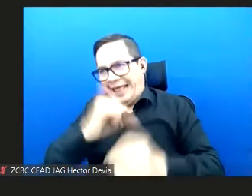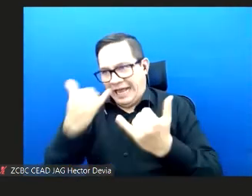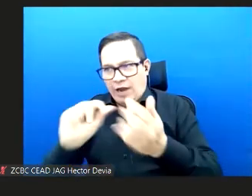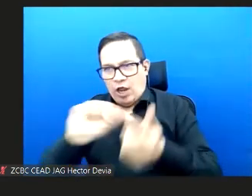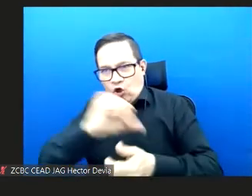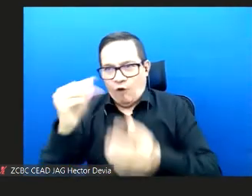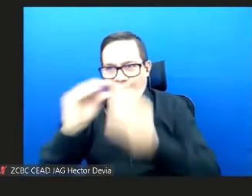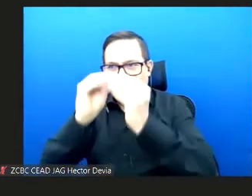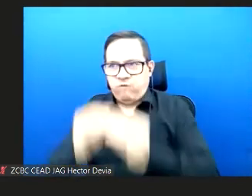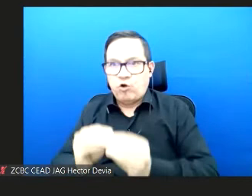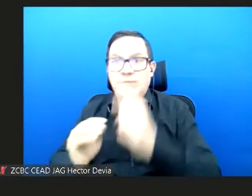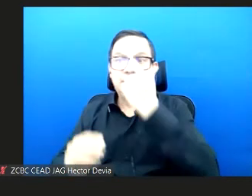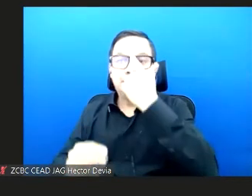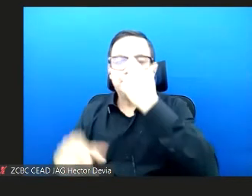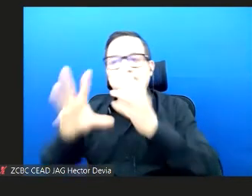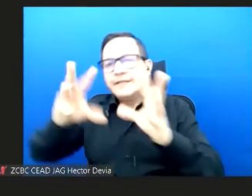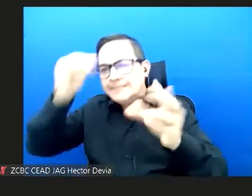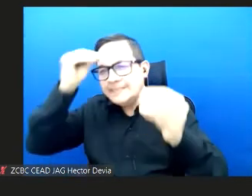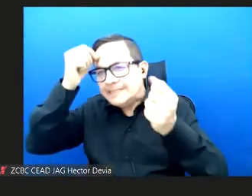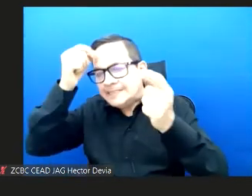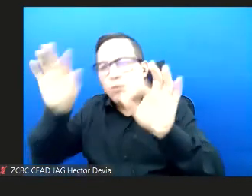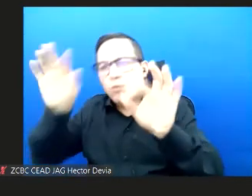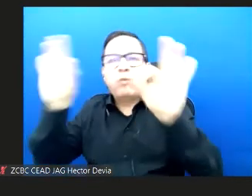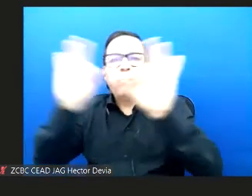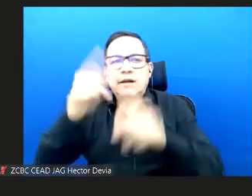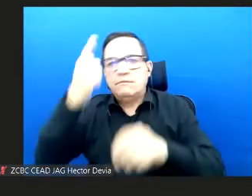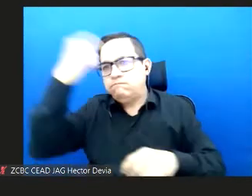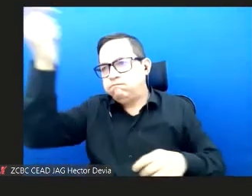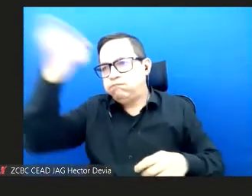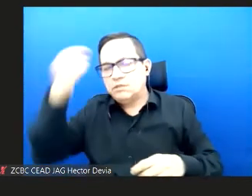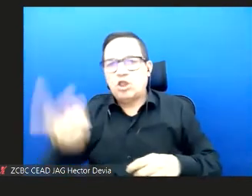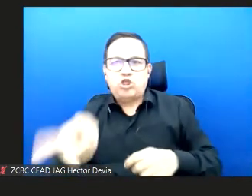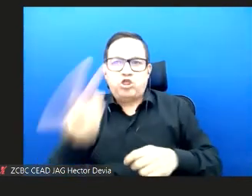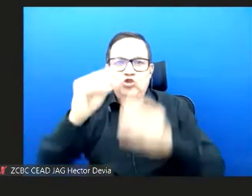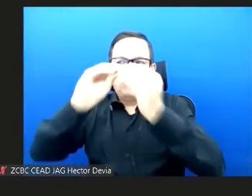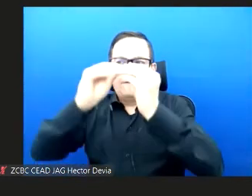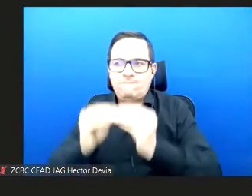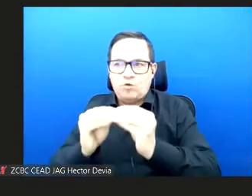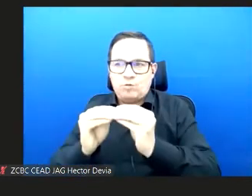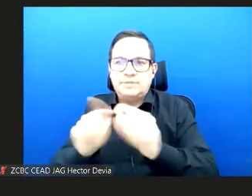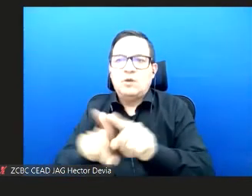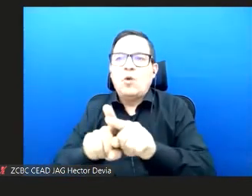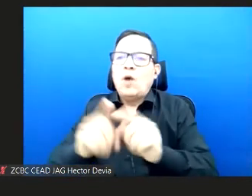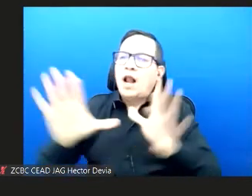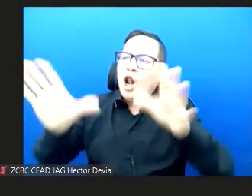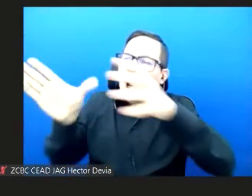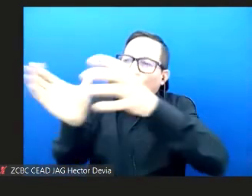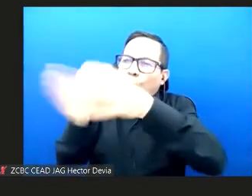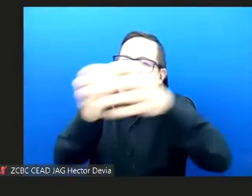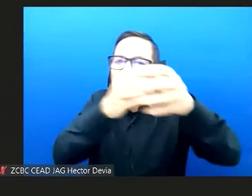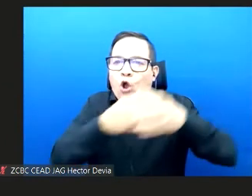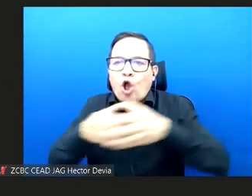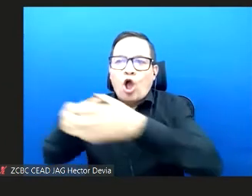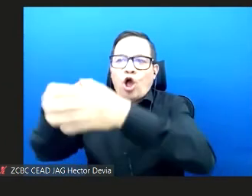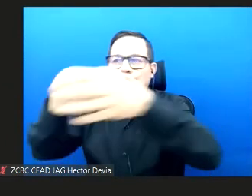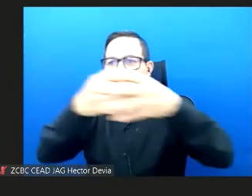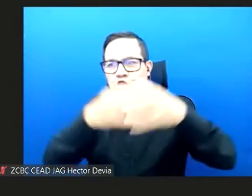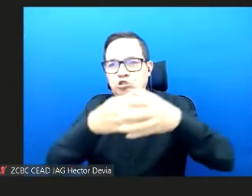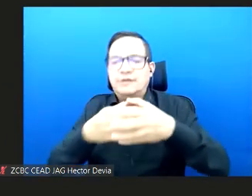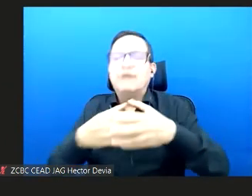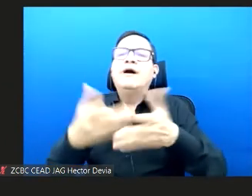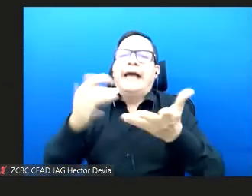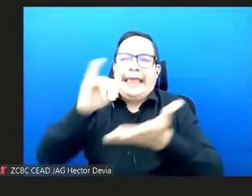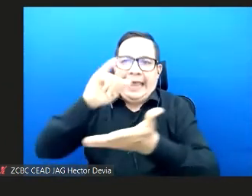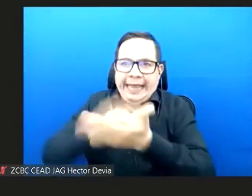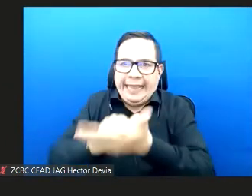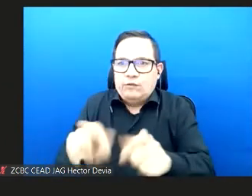consejo que siempre es bueno representar de las dos formas estos conjuntos, ¿sí? Entonces, ya sea